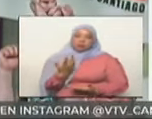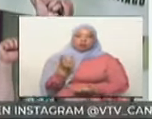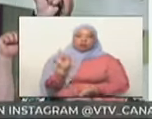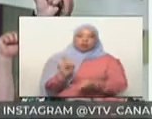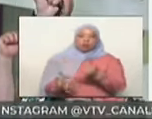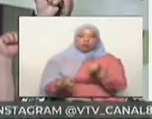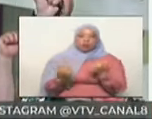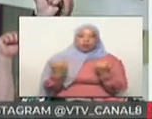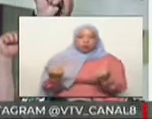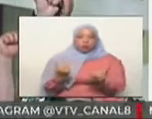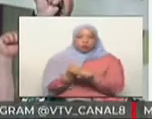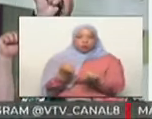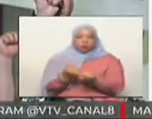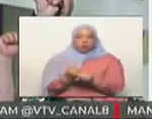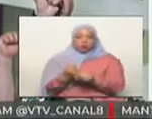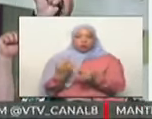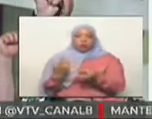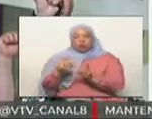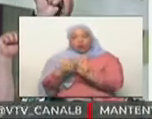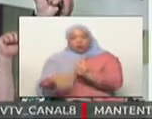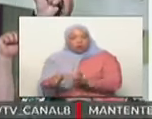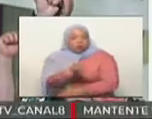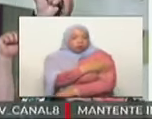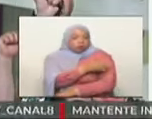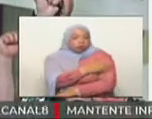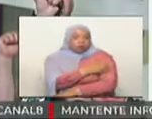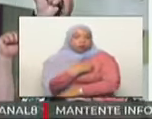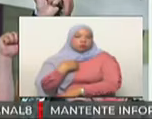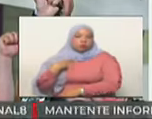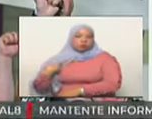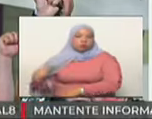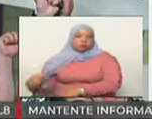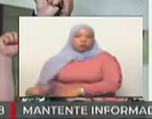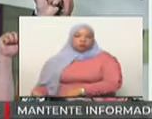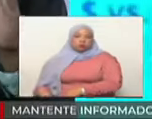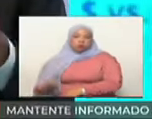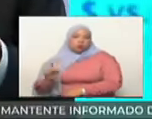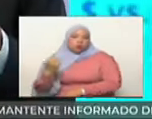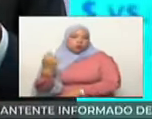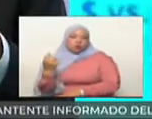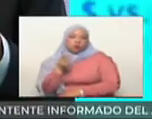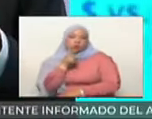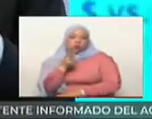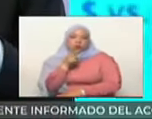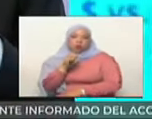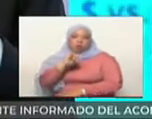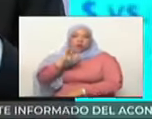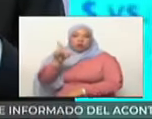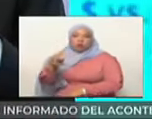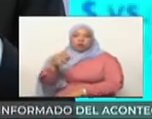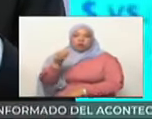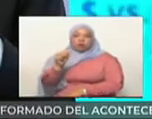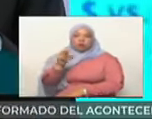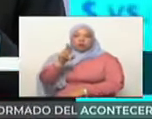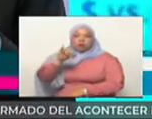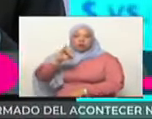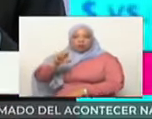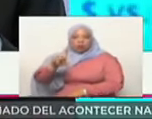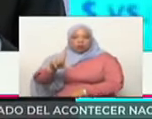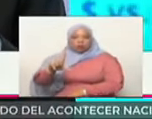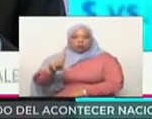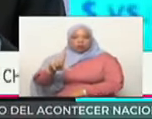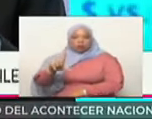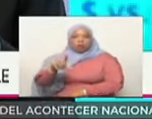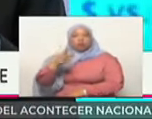están tributando a la derecha del país. Bueno, yo creo que hay un solo derrotado en Chile, se llama Gabriel Boric. Y Boric